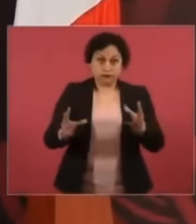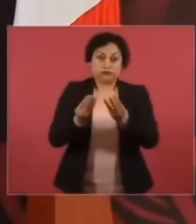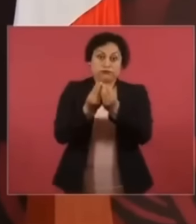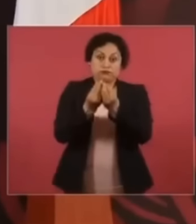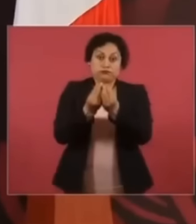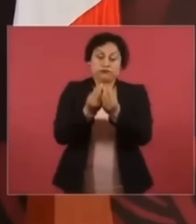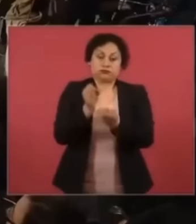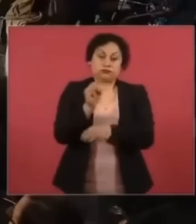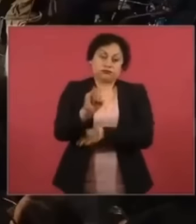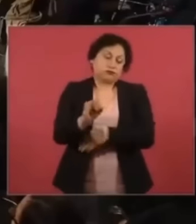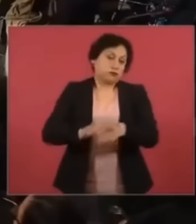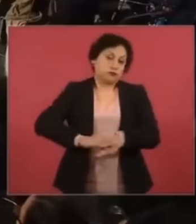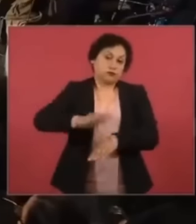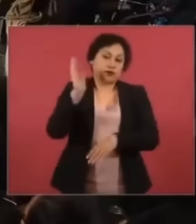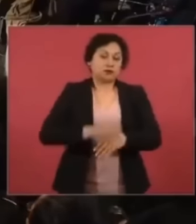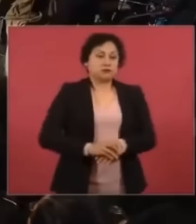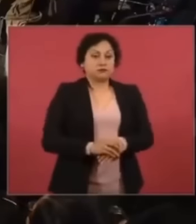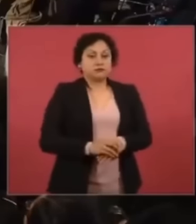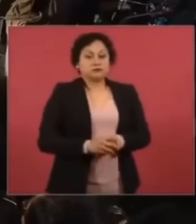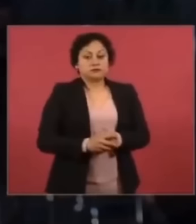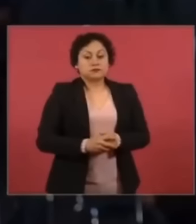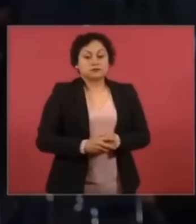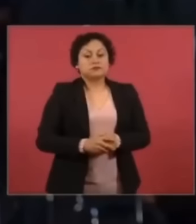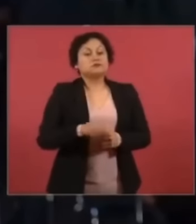Vamos a ir a la conferencia hoy,